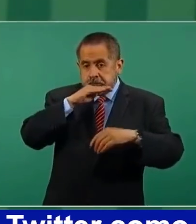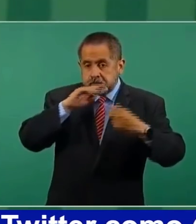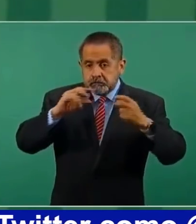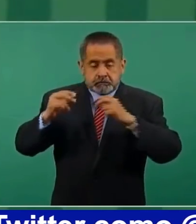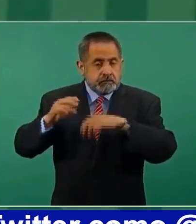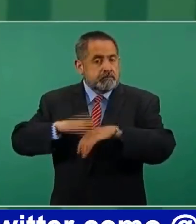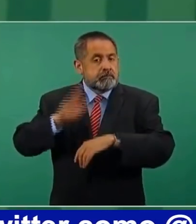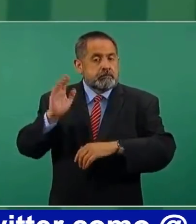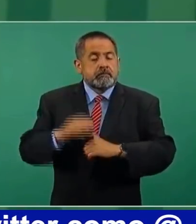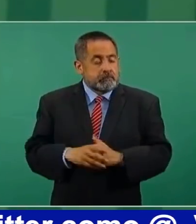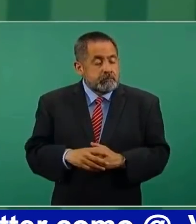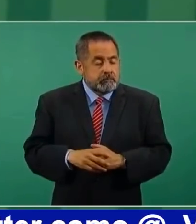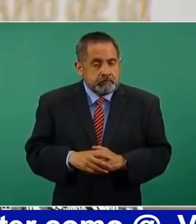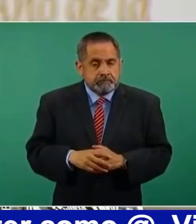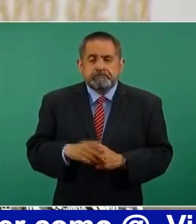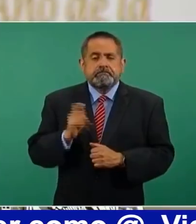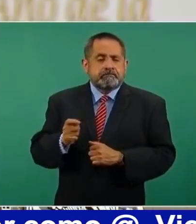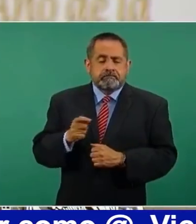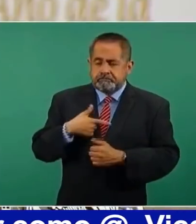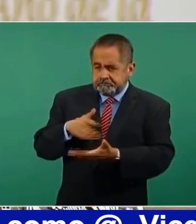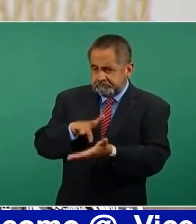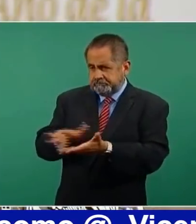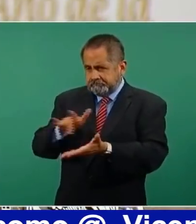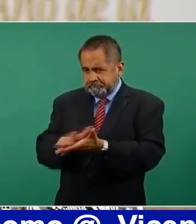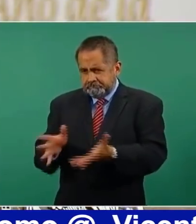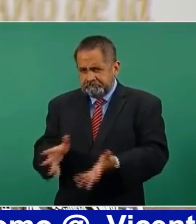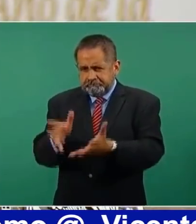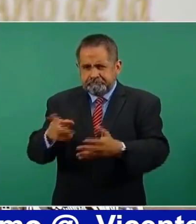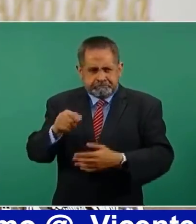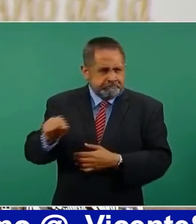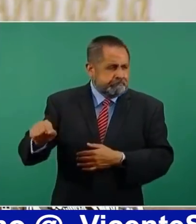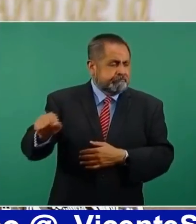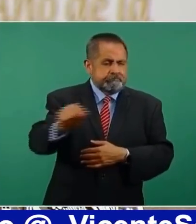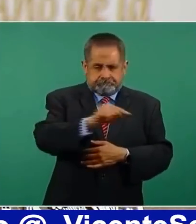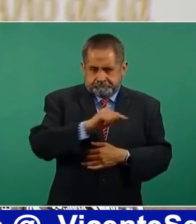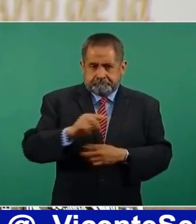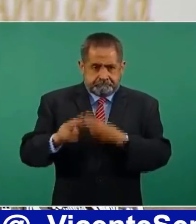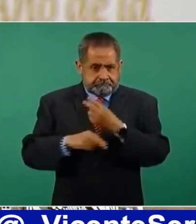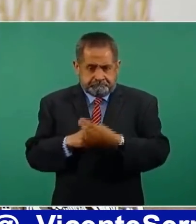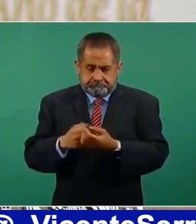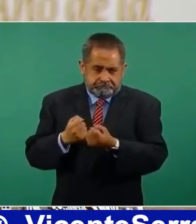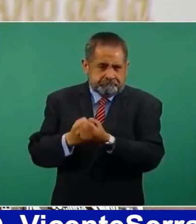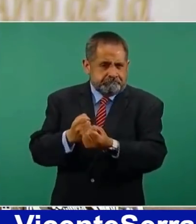se está apoyando a los productores de maíz.